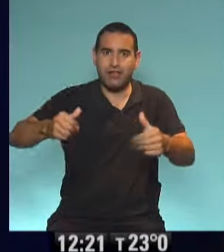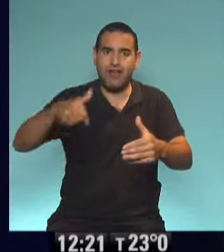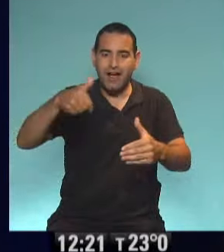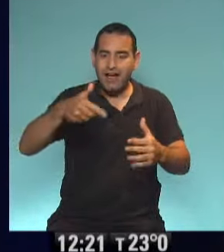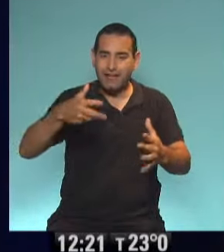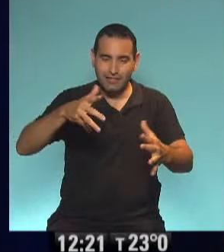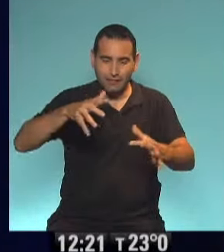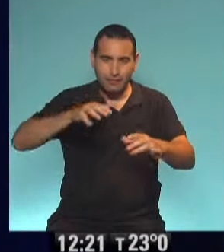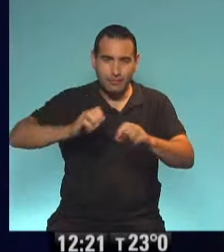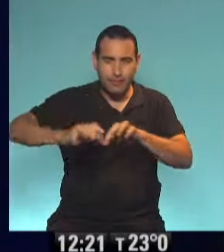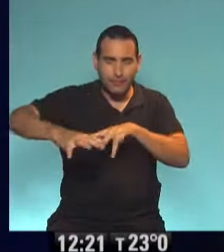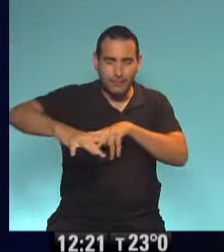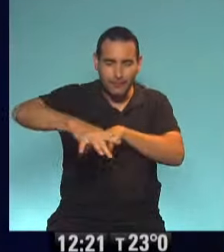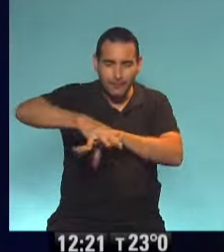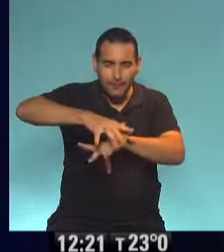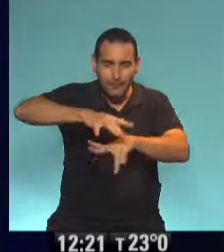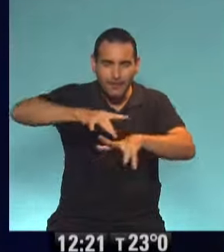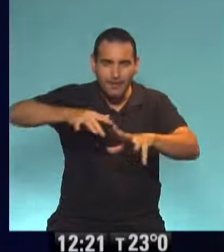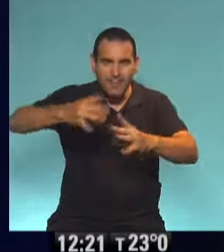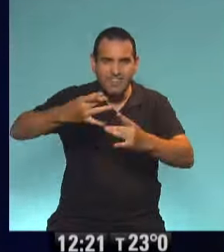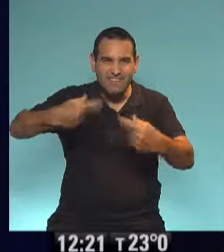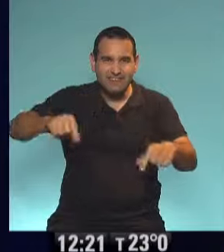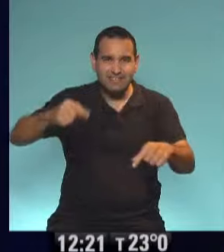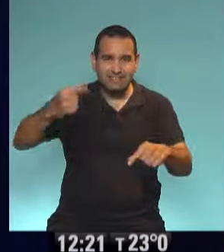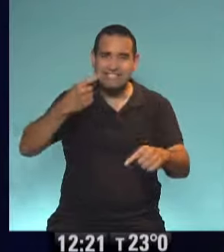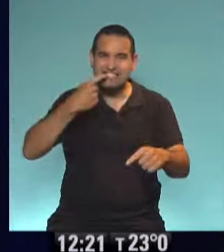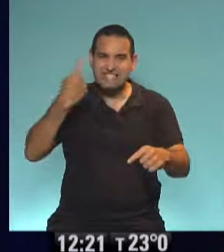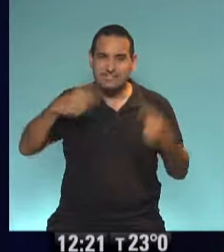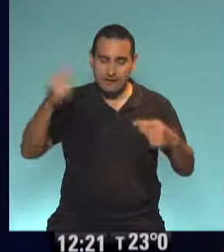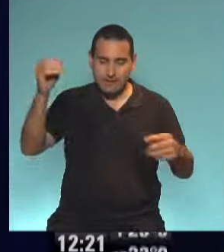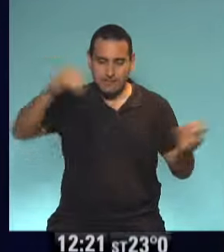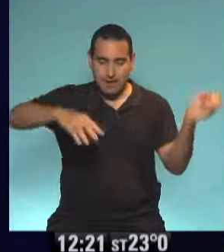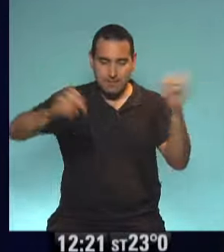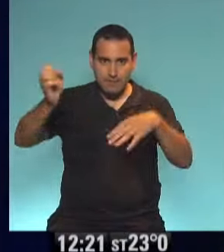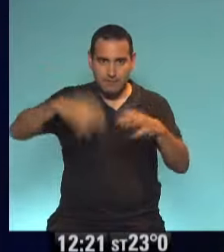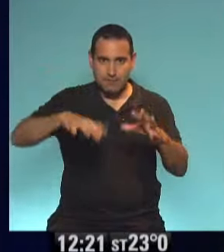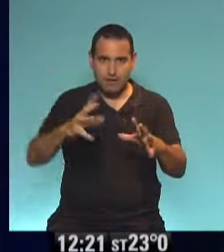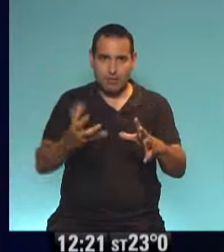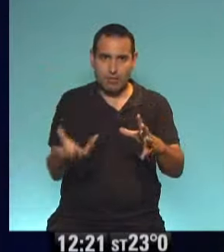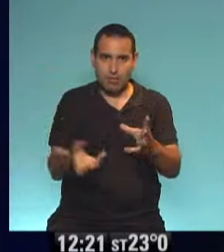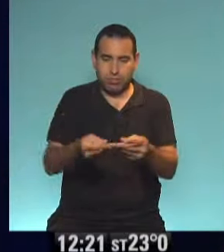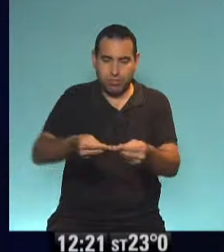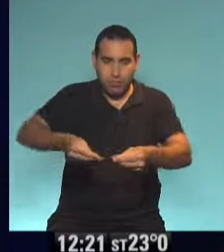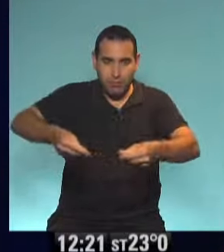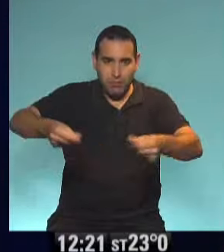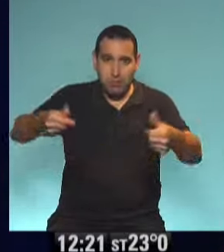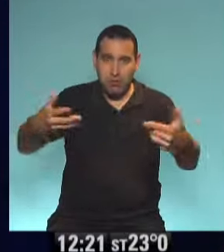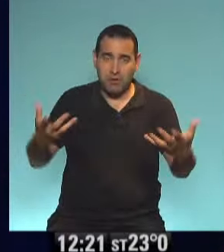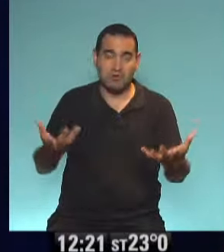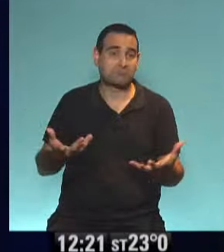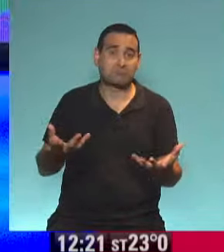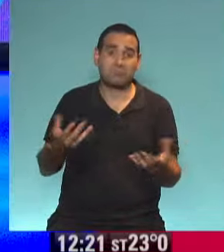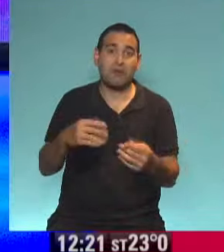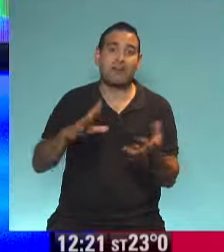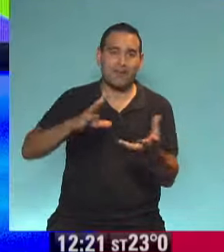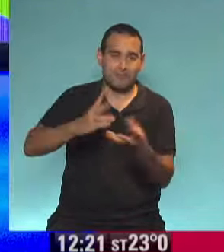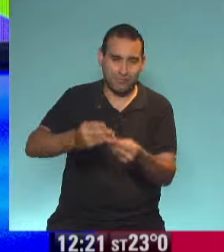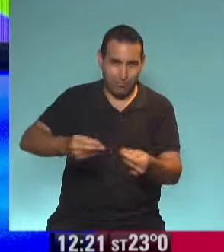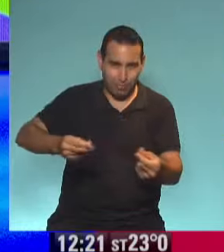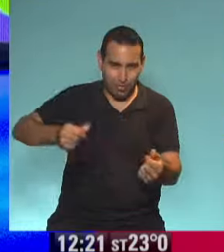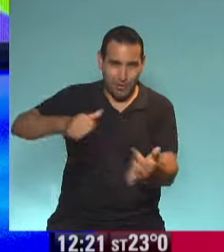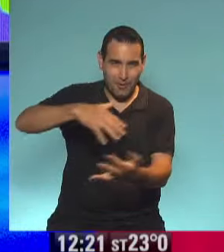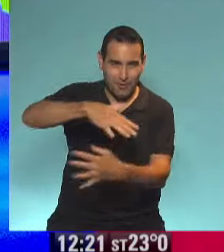son diferentes, que se funden y se homogeneizan y termina dando como resultado una única cosa que es toda igual. No, pero se funden. Claro.